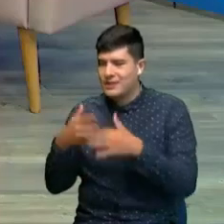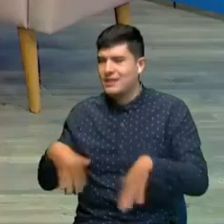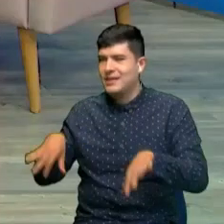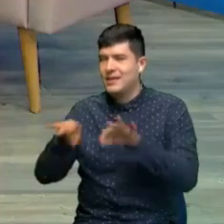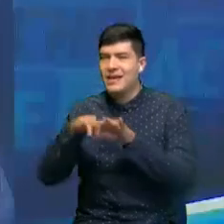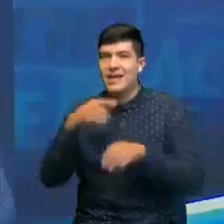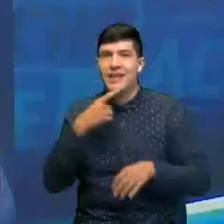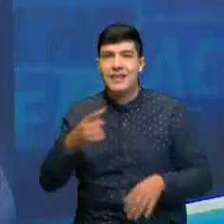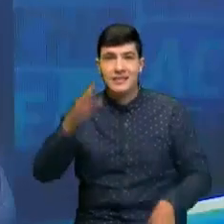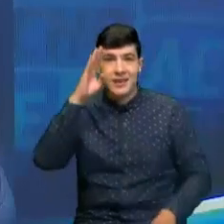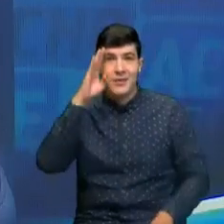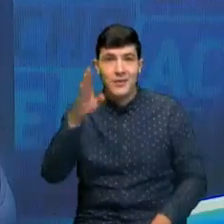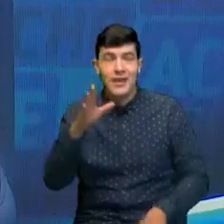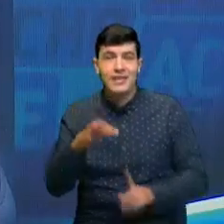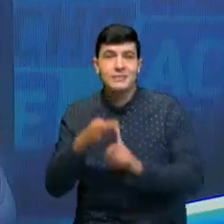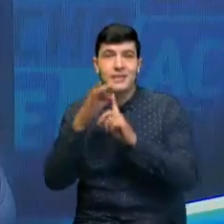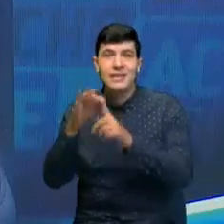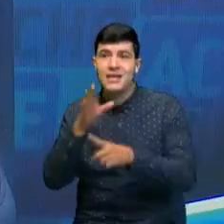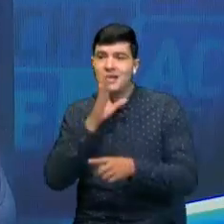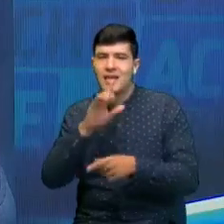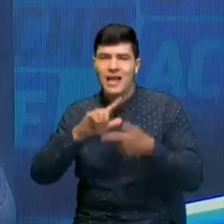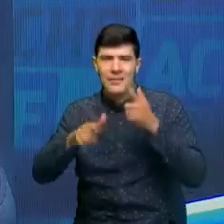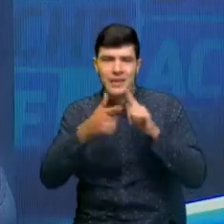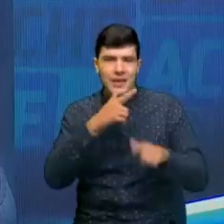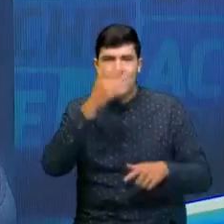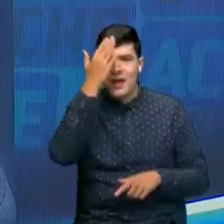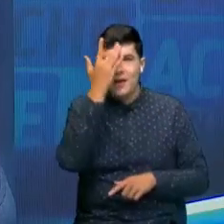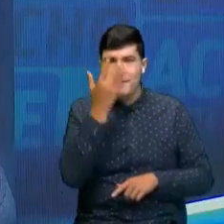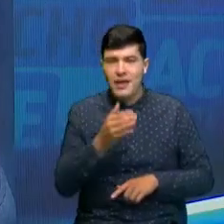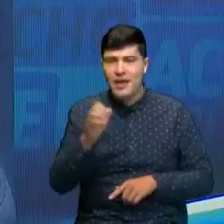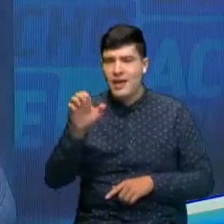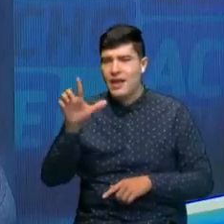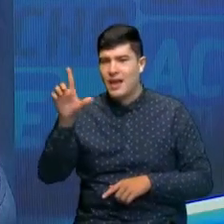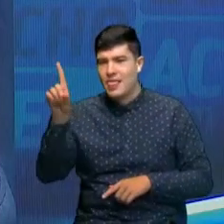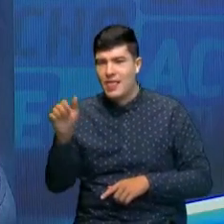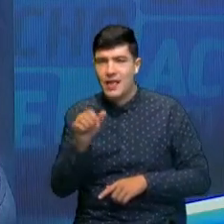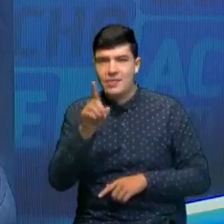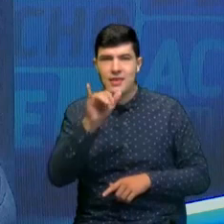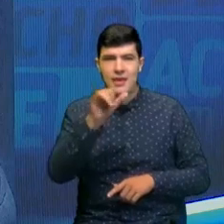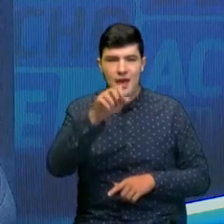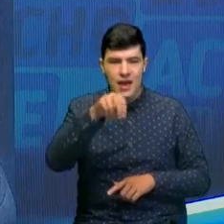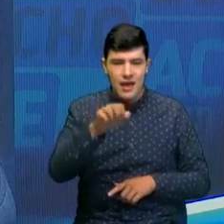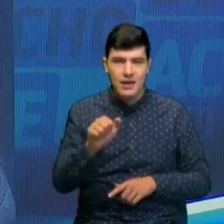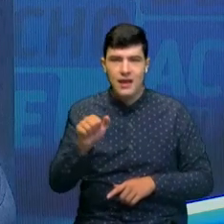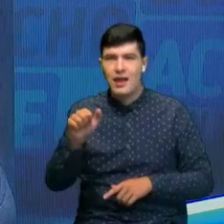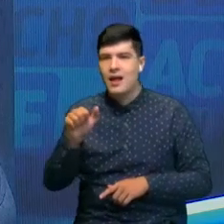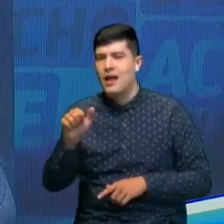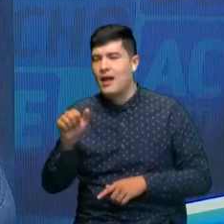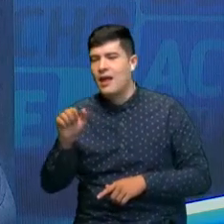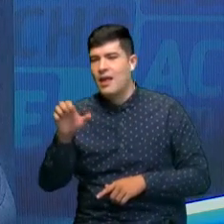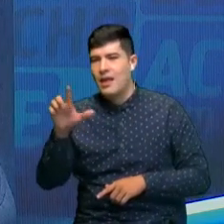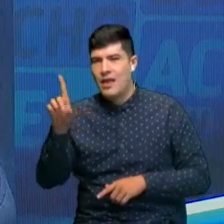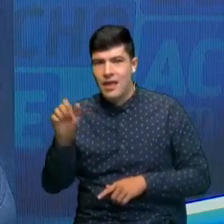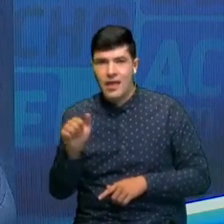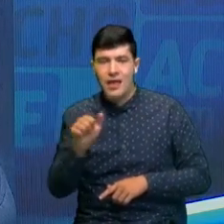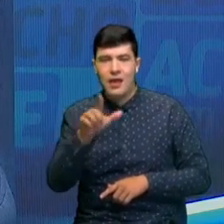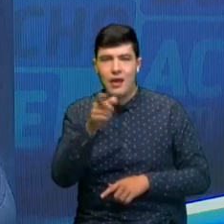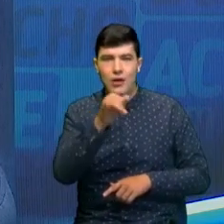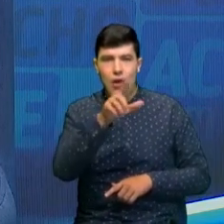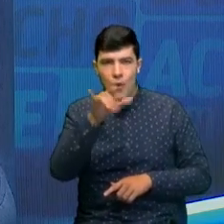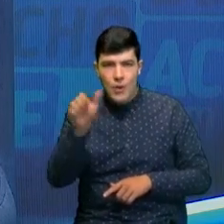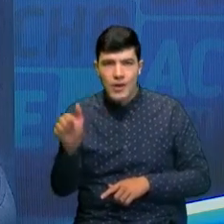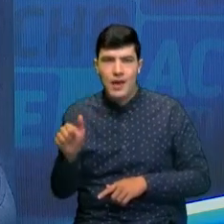Sí. Saludamos especialmente a nuestros amigos en Facebook Live, a Elda, a Diana Ruiz, a Diana Herrera Suárez, a Gloria